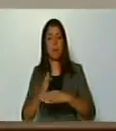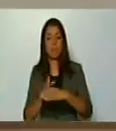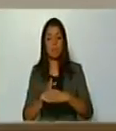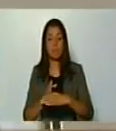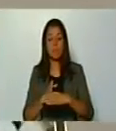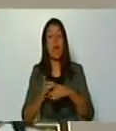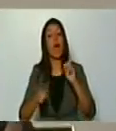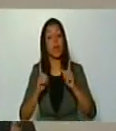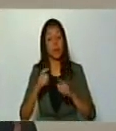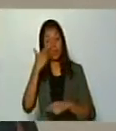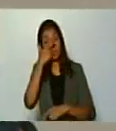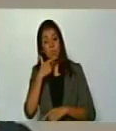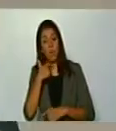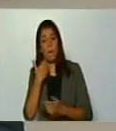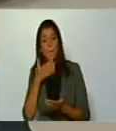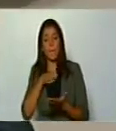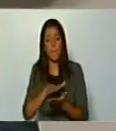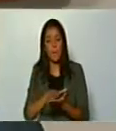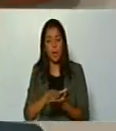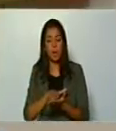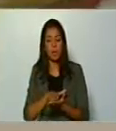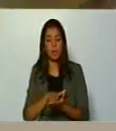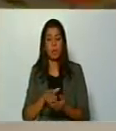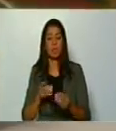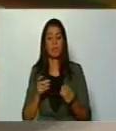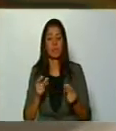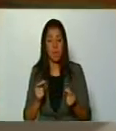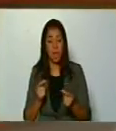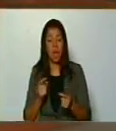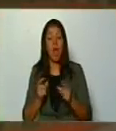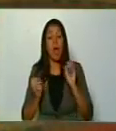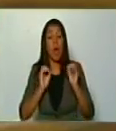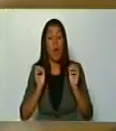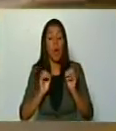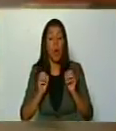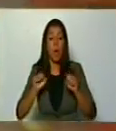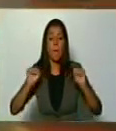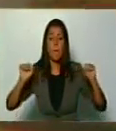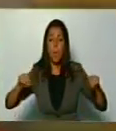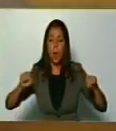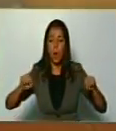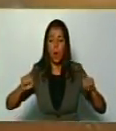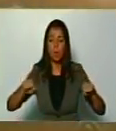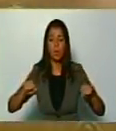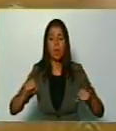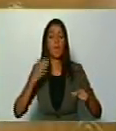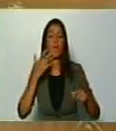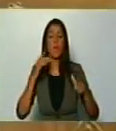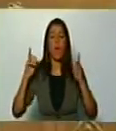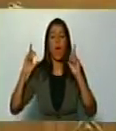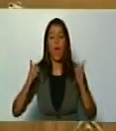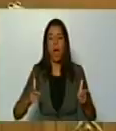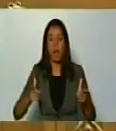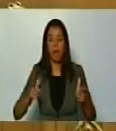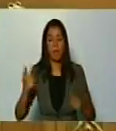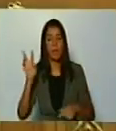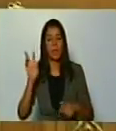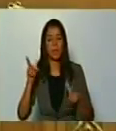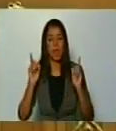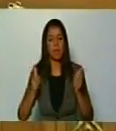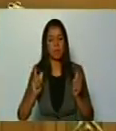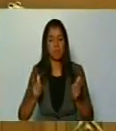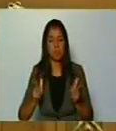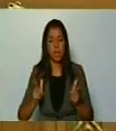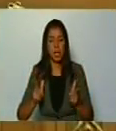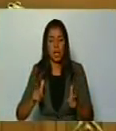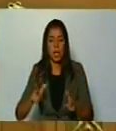murieron de manera automática? ¿Cuántos motorizados en la autopista de la ciudad con